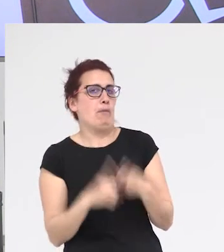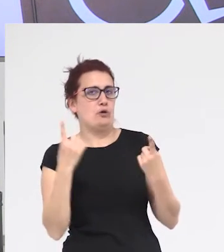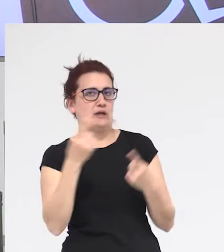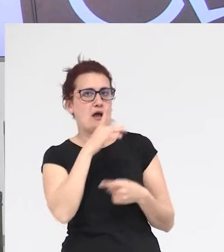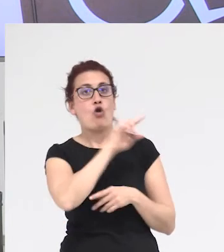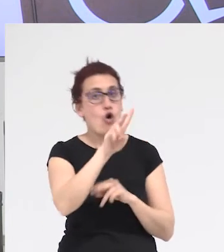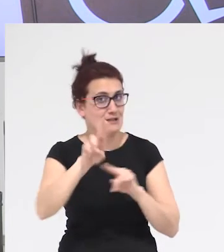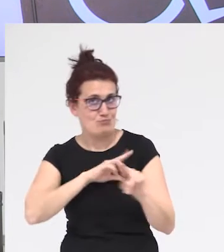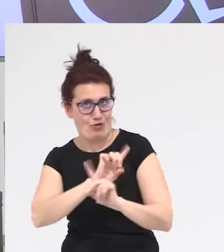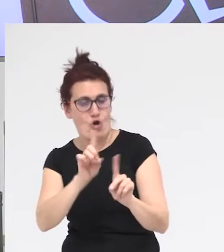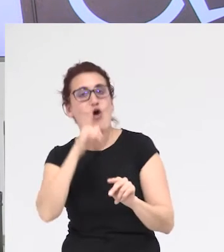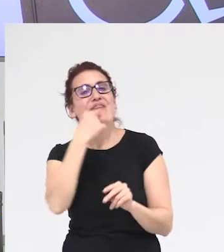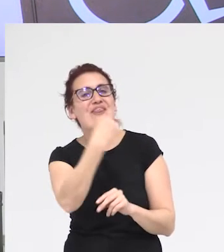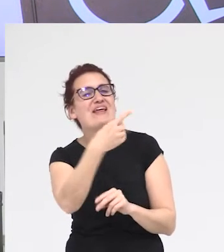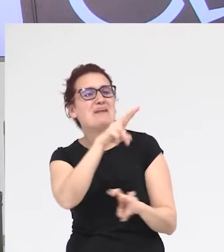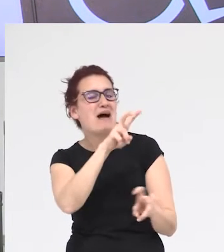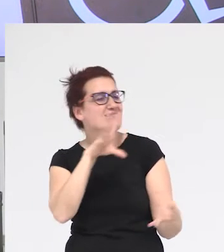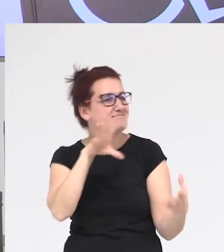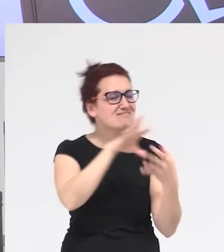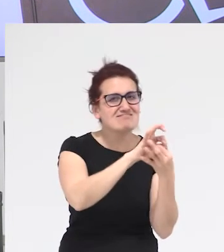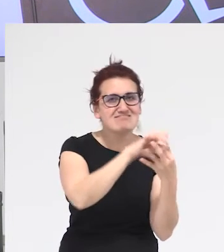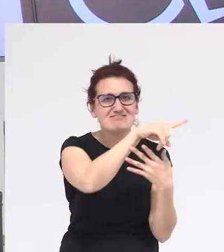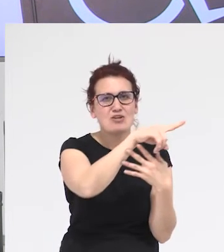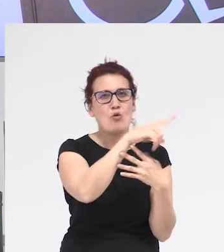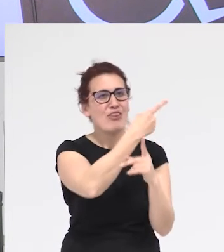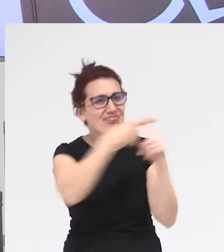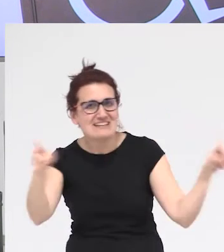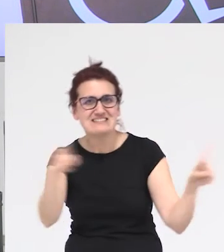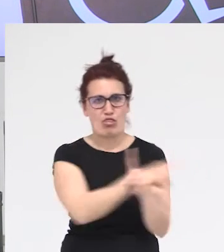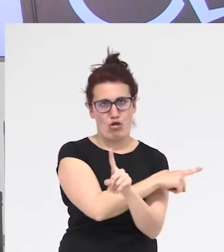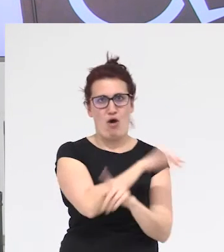vez responde a ni siquiera atribuir una distinción